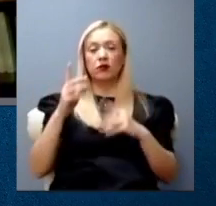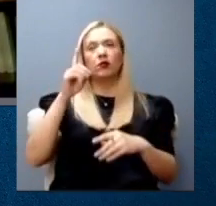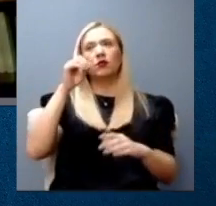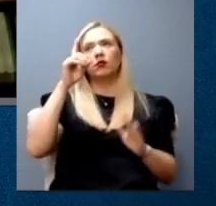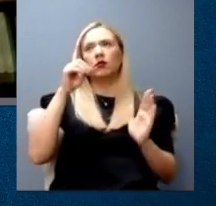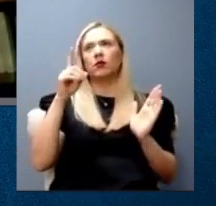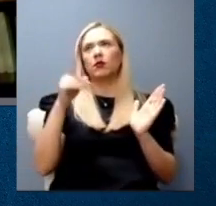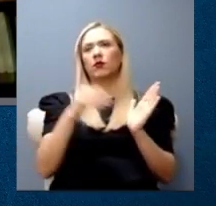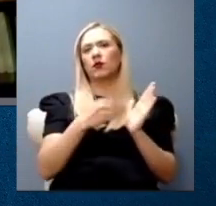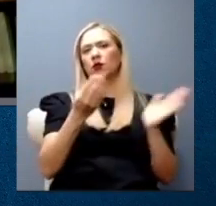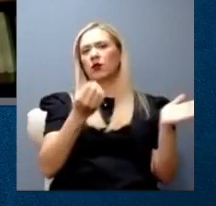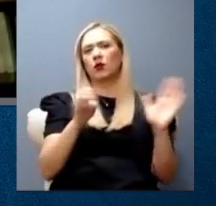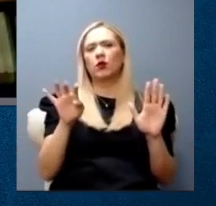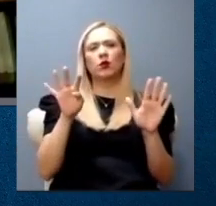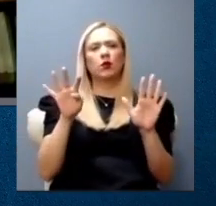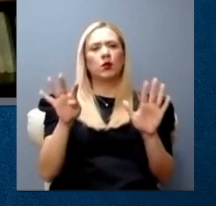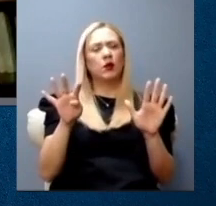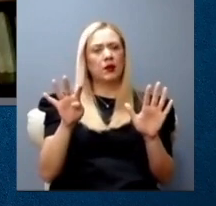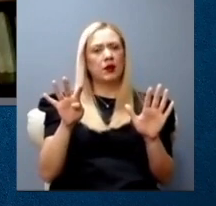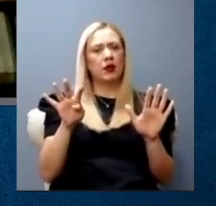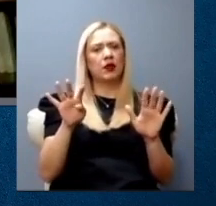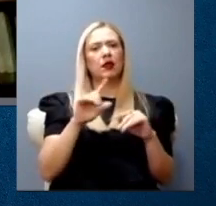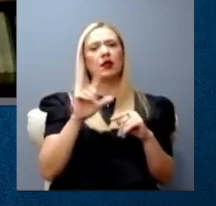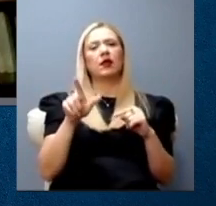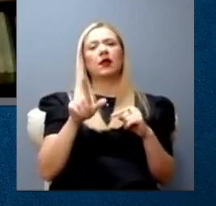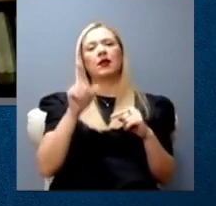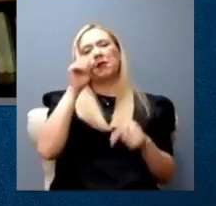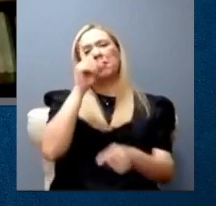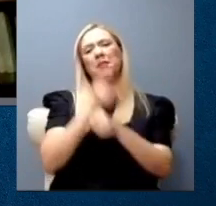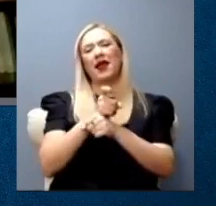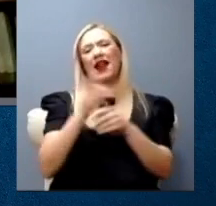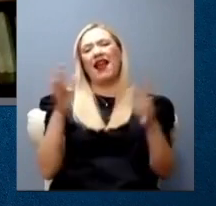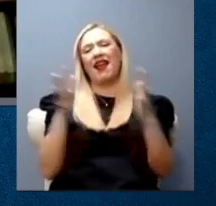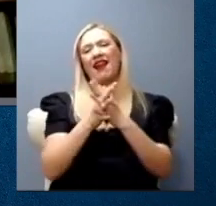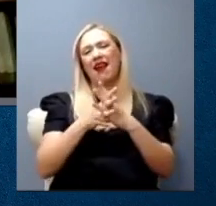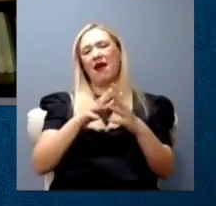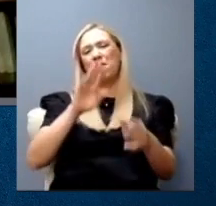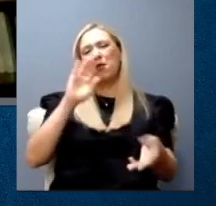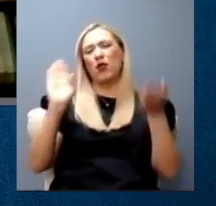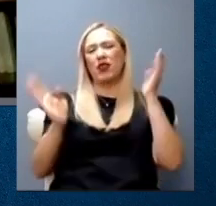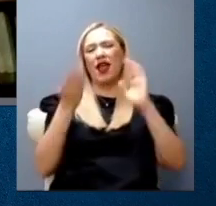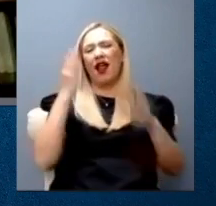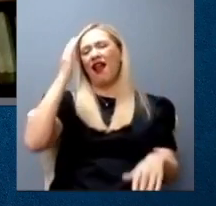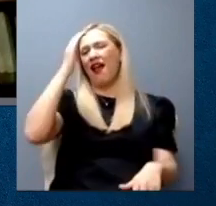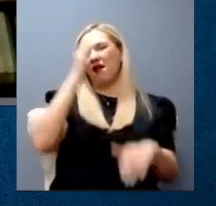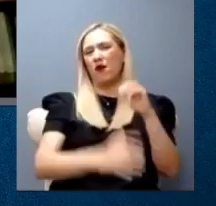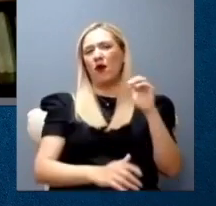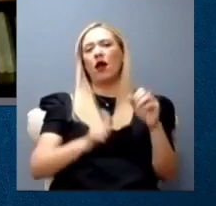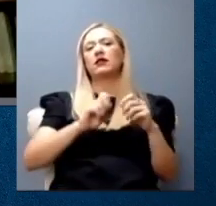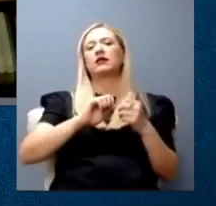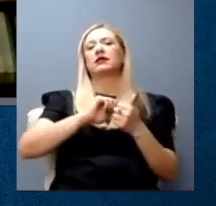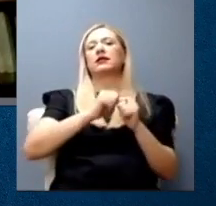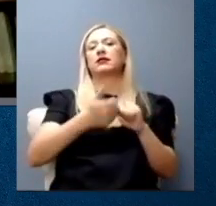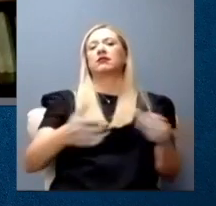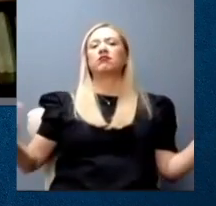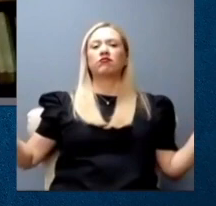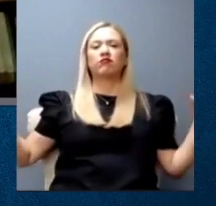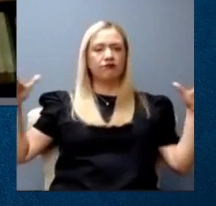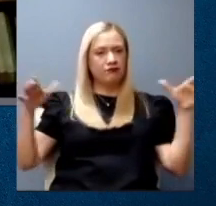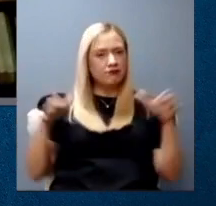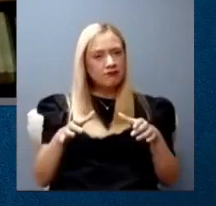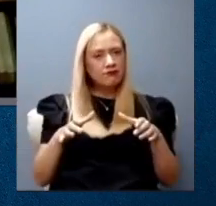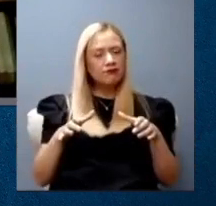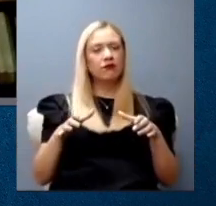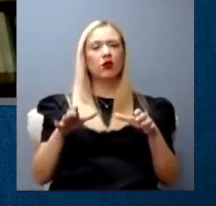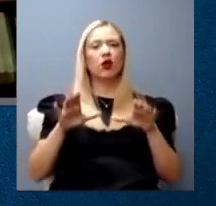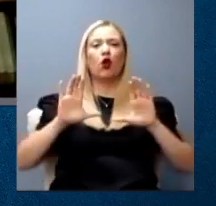al final o a la salida de la Primera Guerra Mundial. Y en aquel momento en la sociedad internacional, o en la comunidad